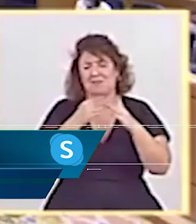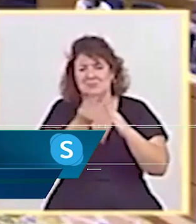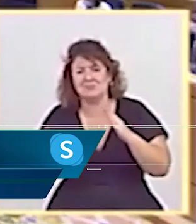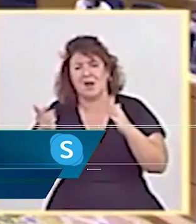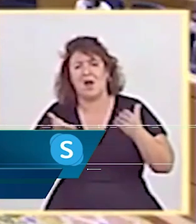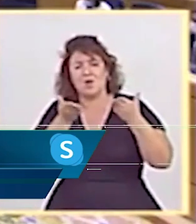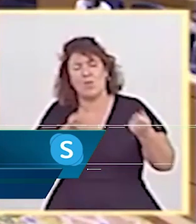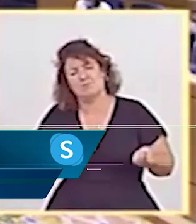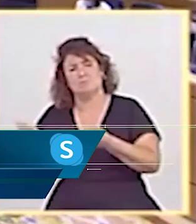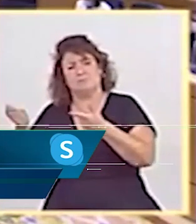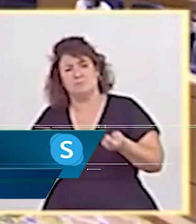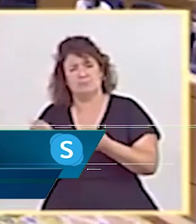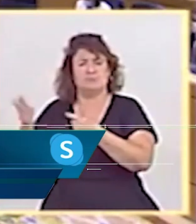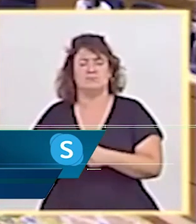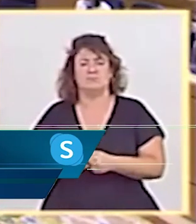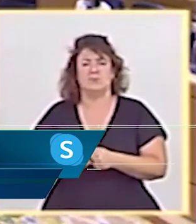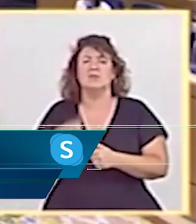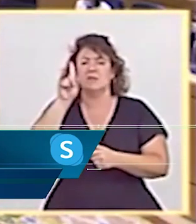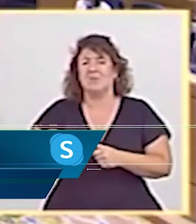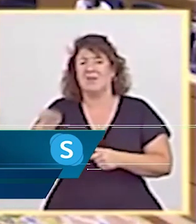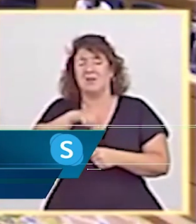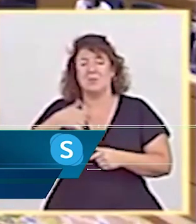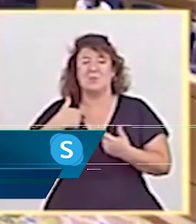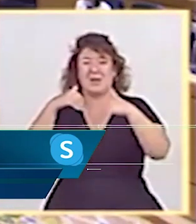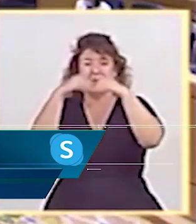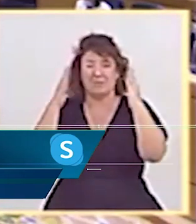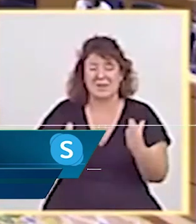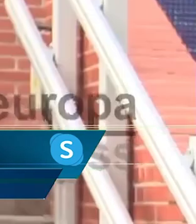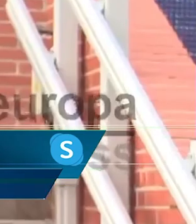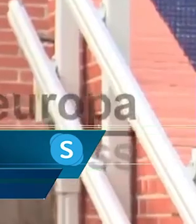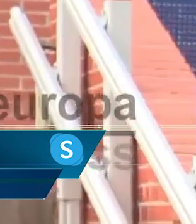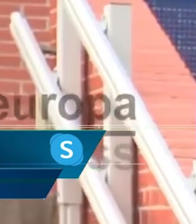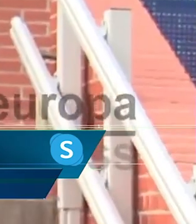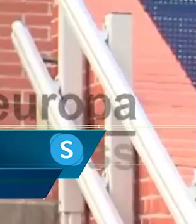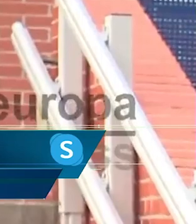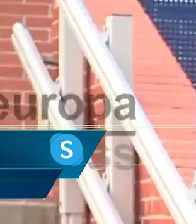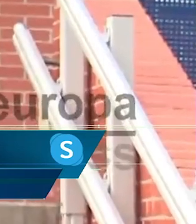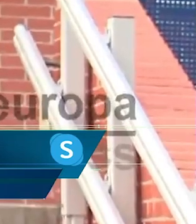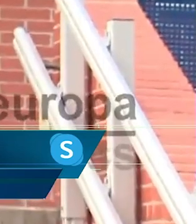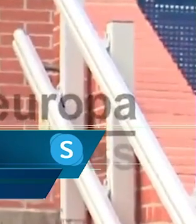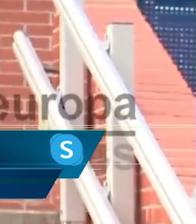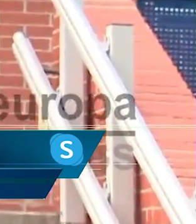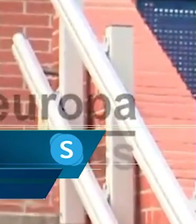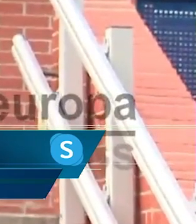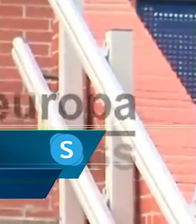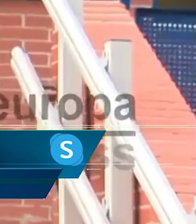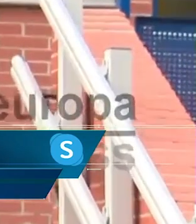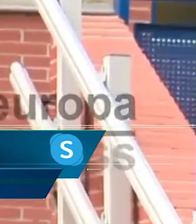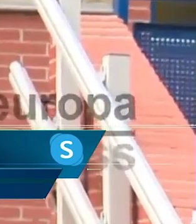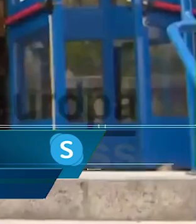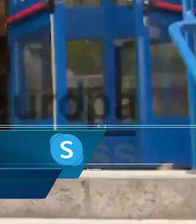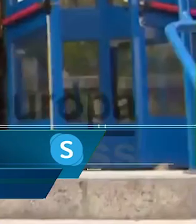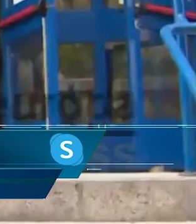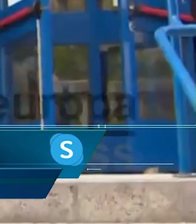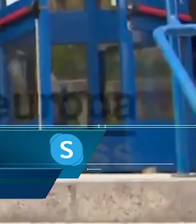se usa ni el catalán ni la euskera, ni en las correspondientes regiones, ni, por supuesto, en el Senado francés y, desde luego, el